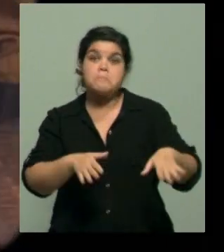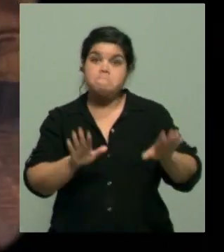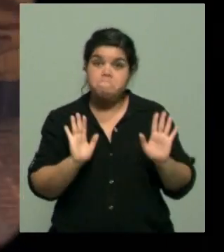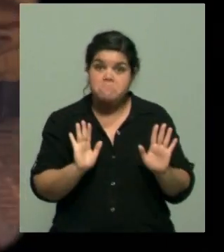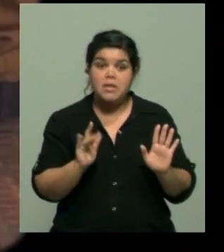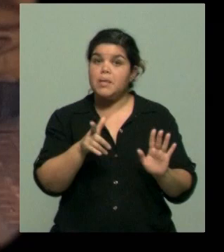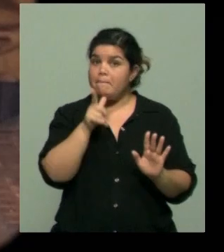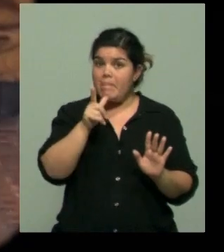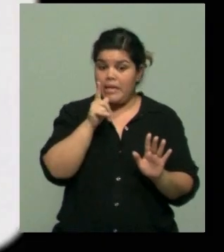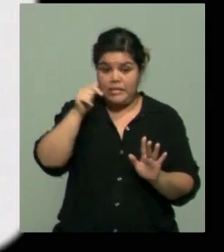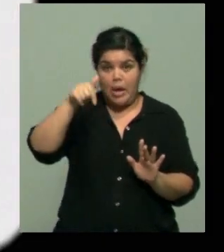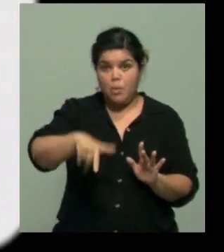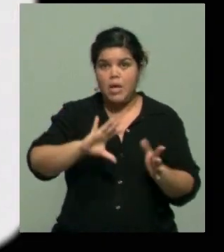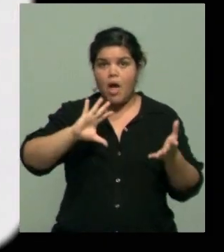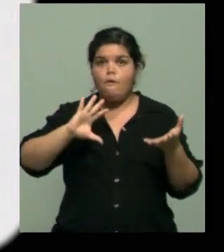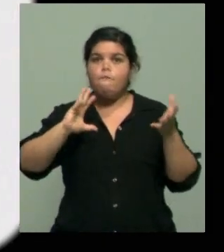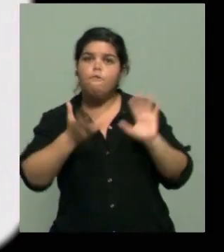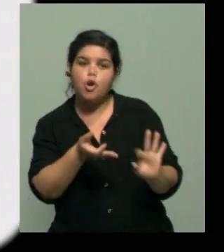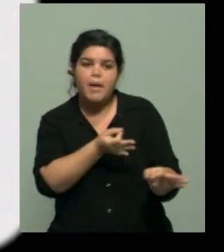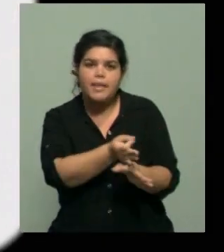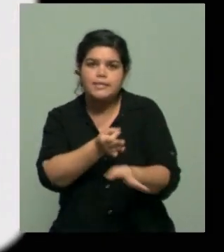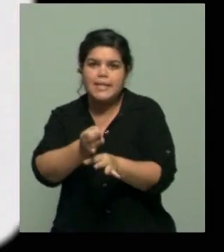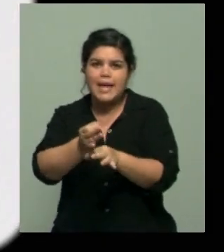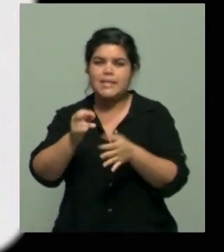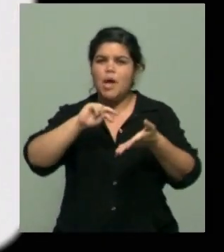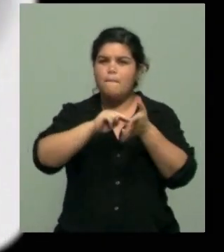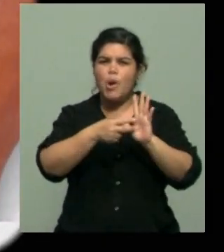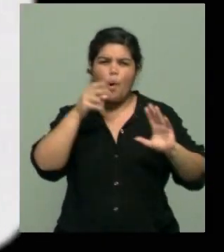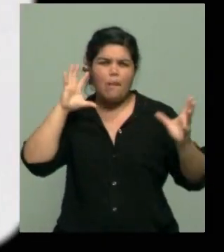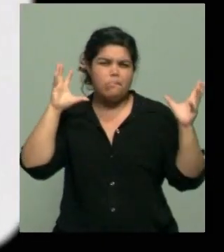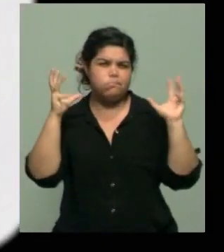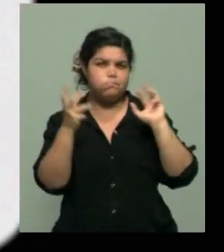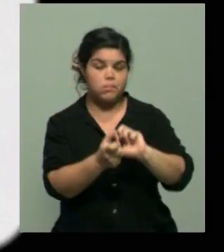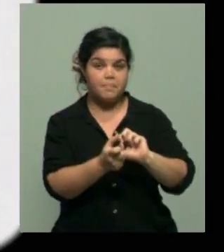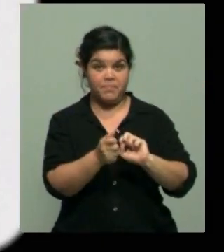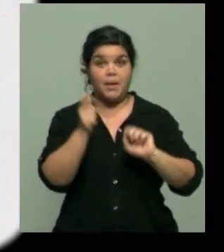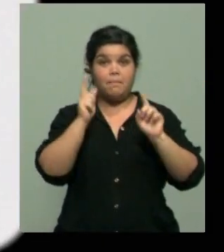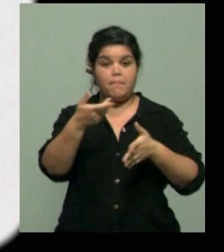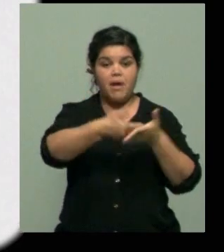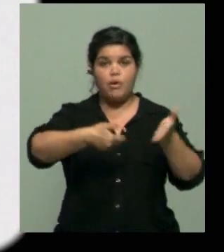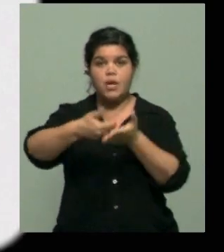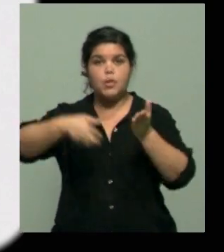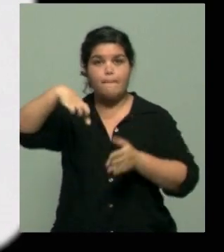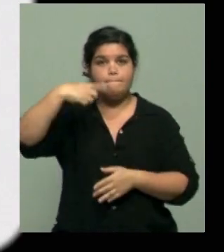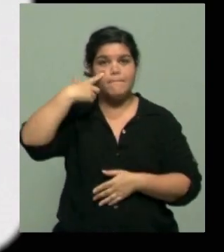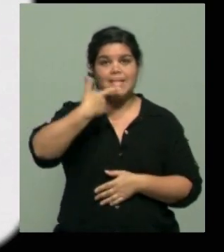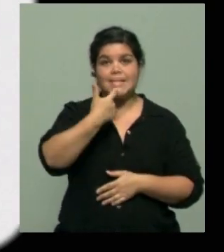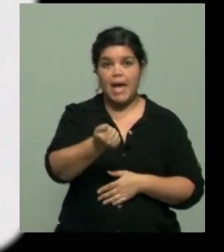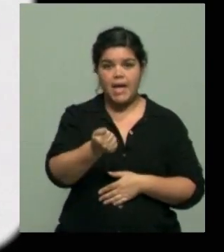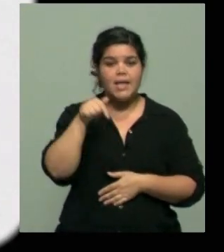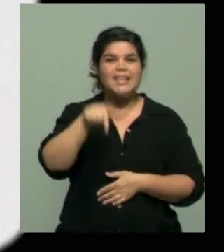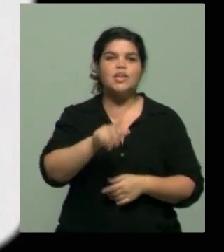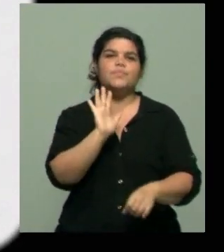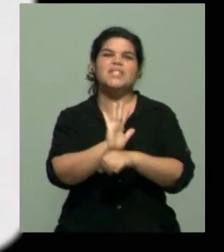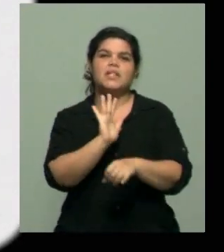están en crisis. Los últimos resultados de las evaluaciones PISA para América Latina posicionaron a nuestro país en